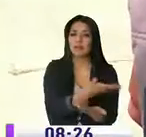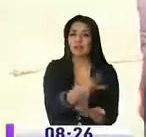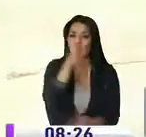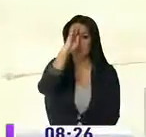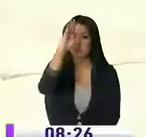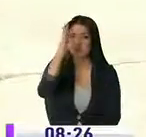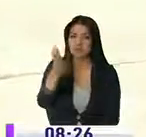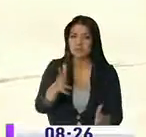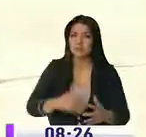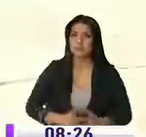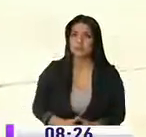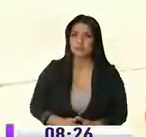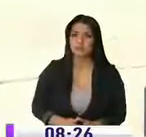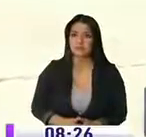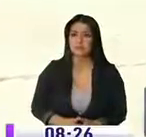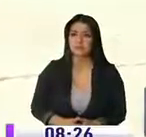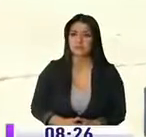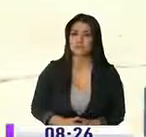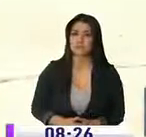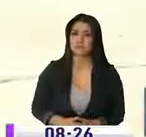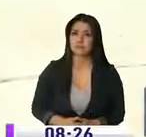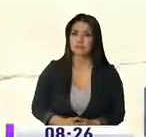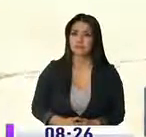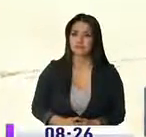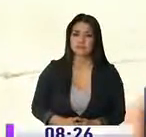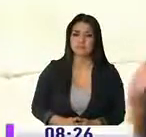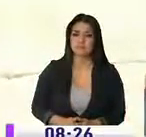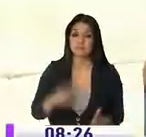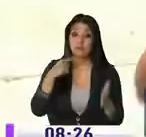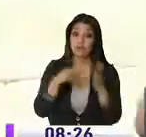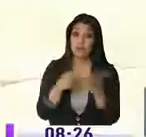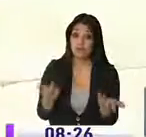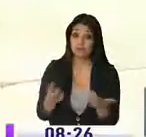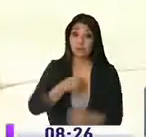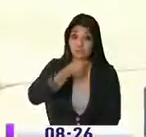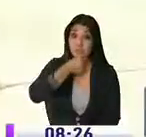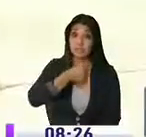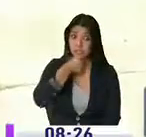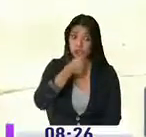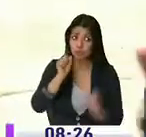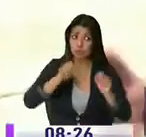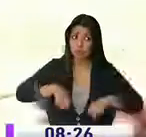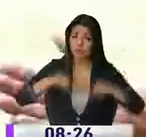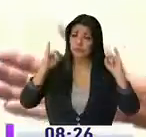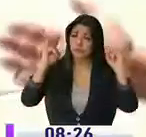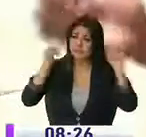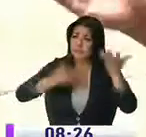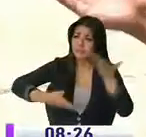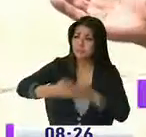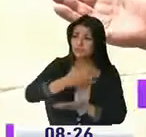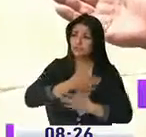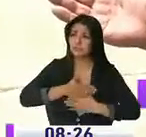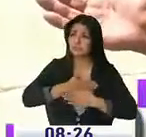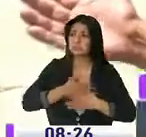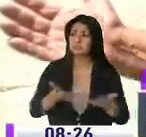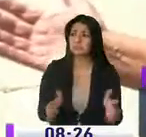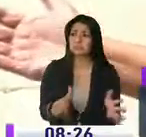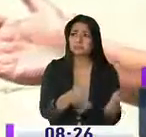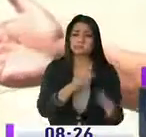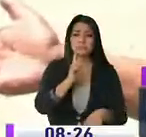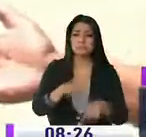porque existe decir es una distracción para nosotros a los viejitos nos van a distraer